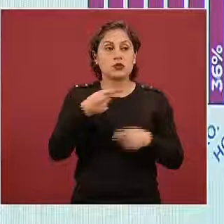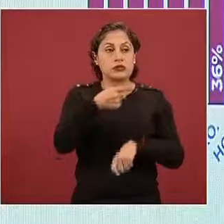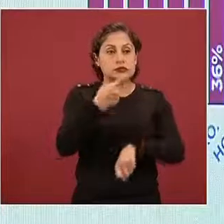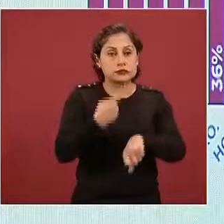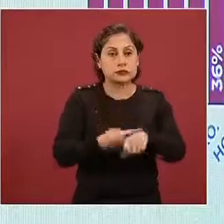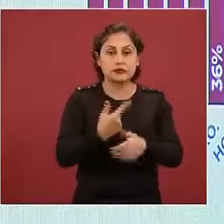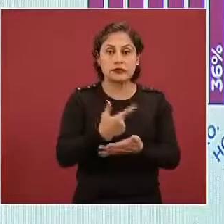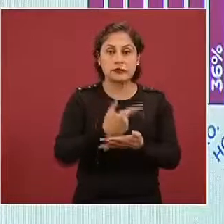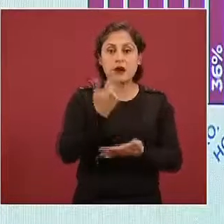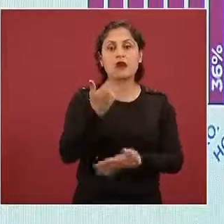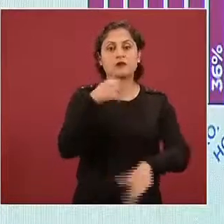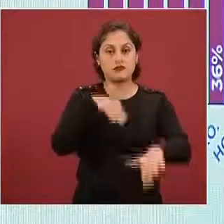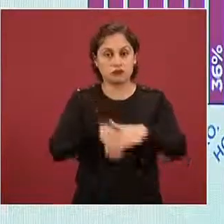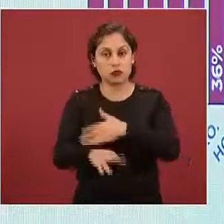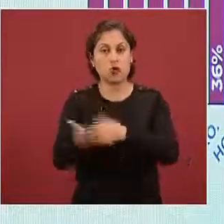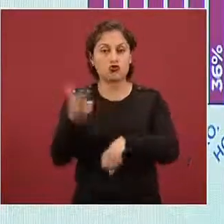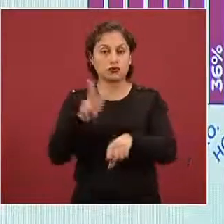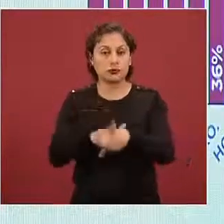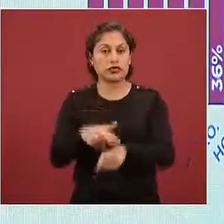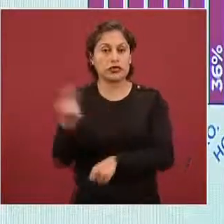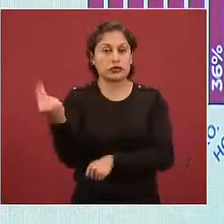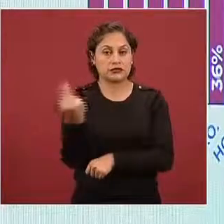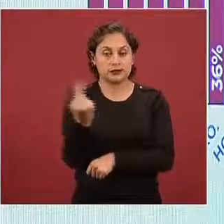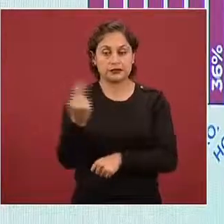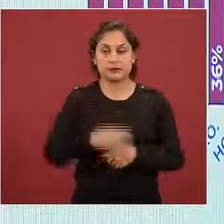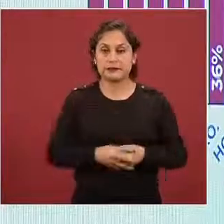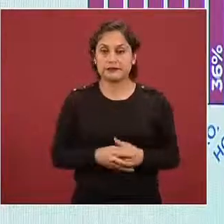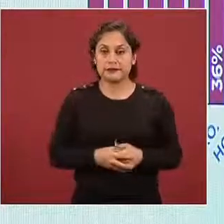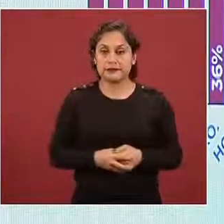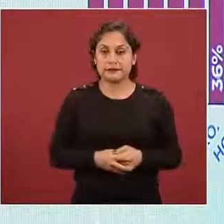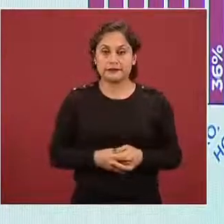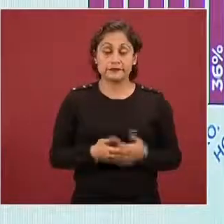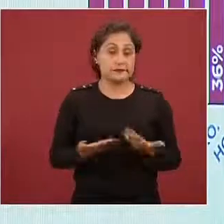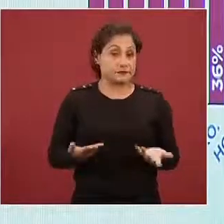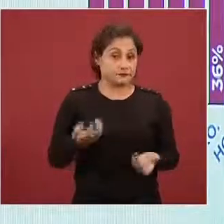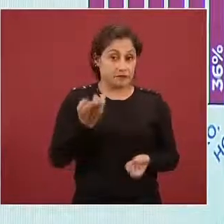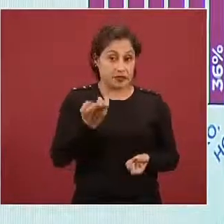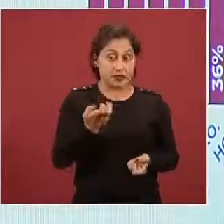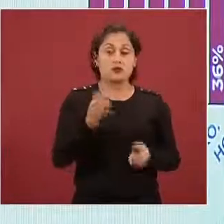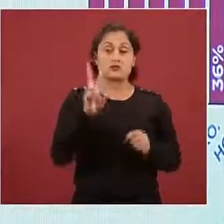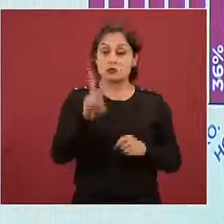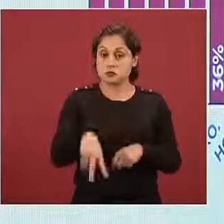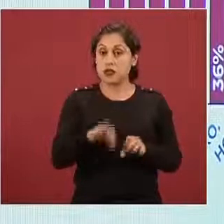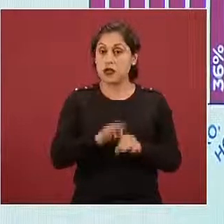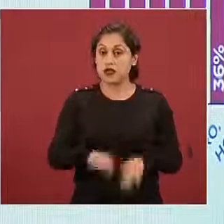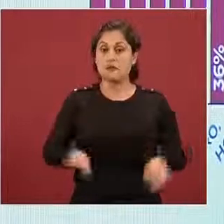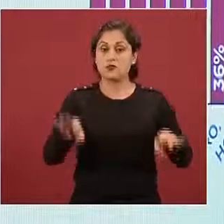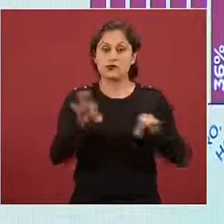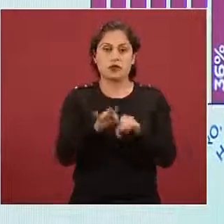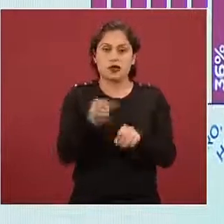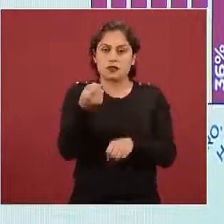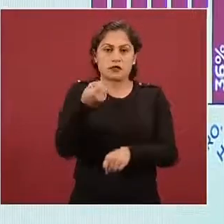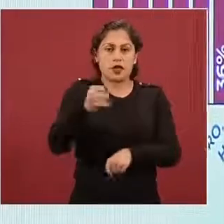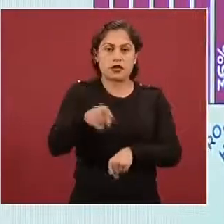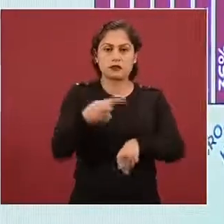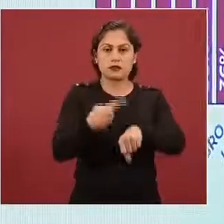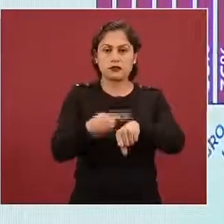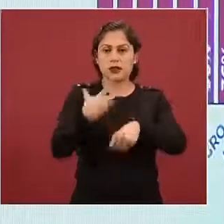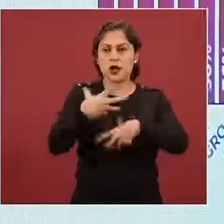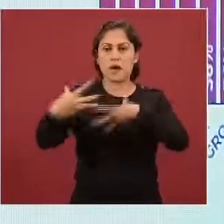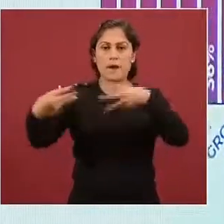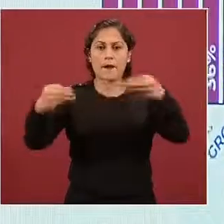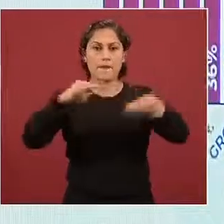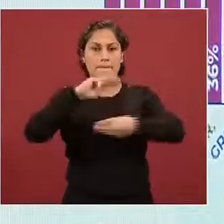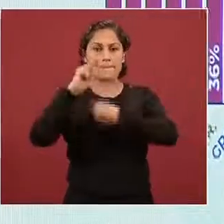hospitalizadas por tener COVID grave. Esto es indispensable. En el manejo de una pandemia, de una epidemia, se